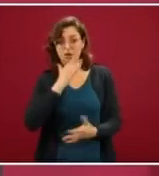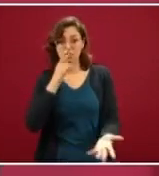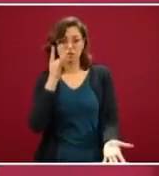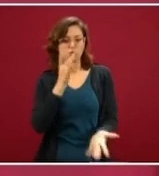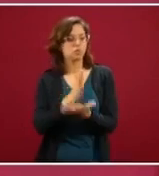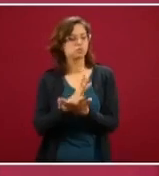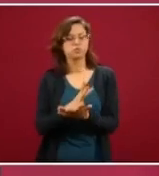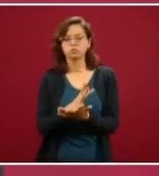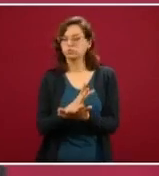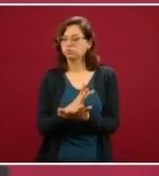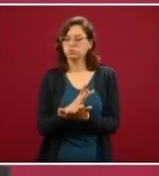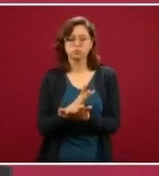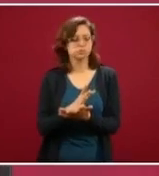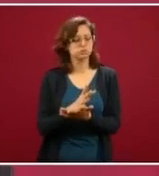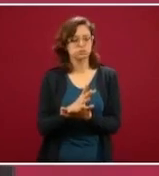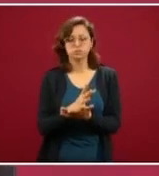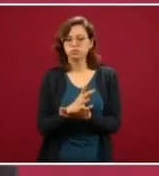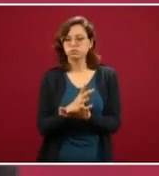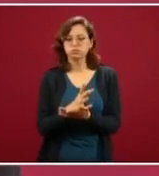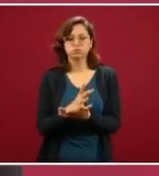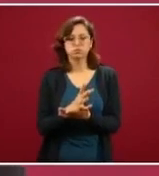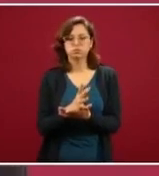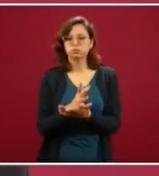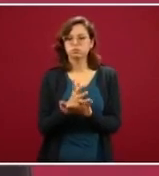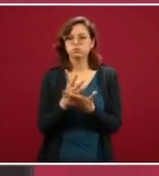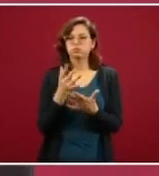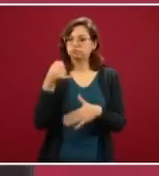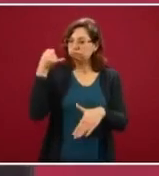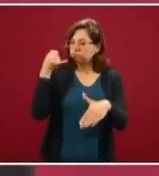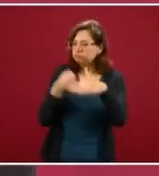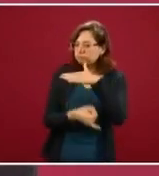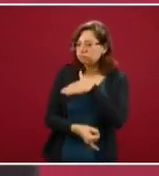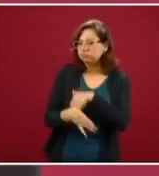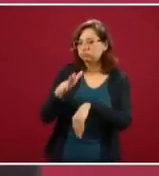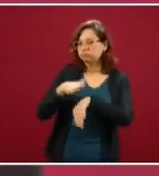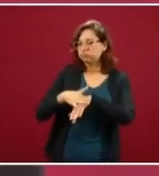no es un asunto solo de forma, es de fondo.